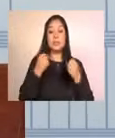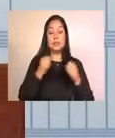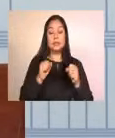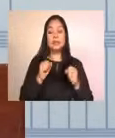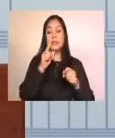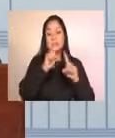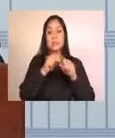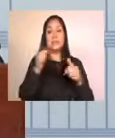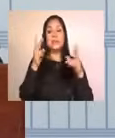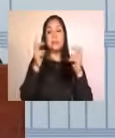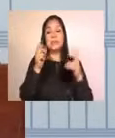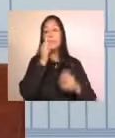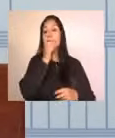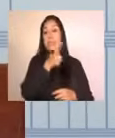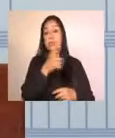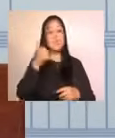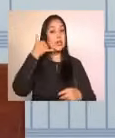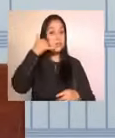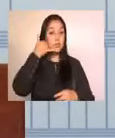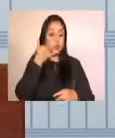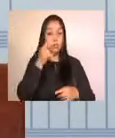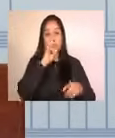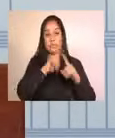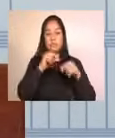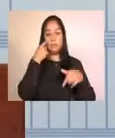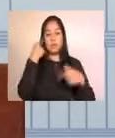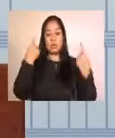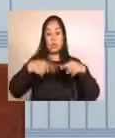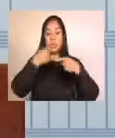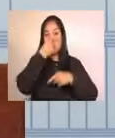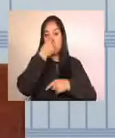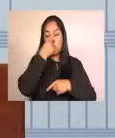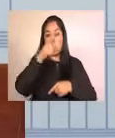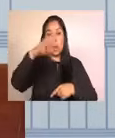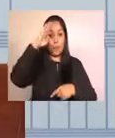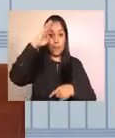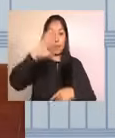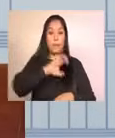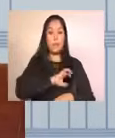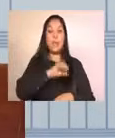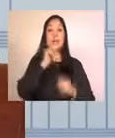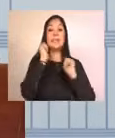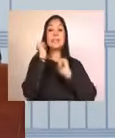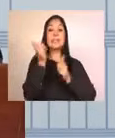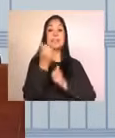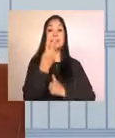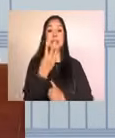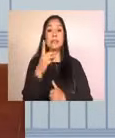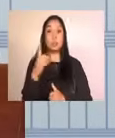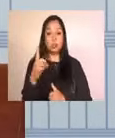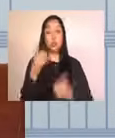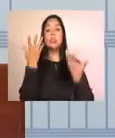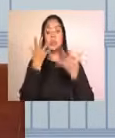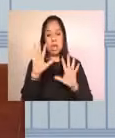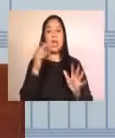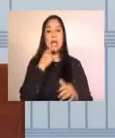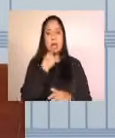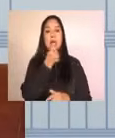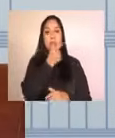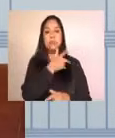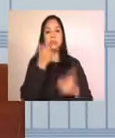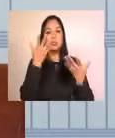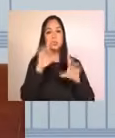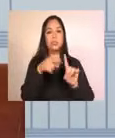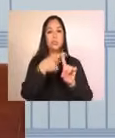de denuncia. Tenemos el Centro Anticorrupción Policial 1531, en donde ya han dado resultados positivos en